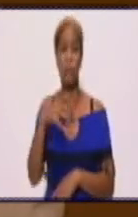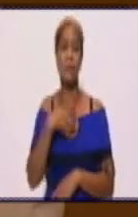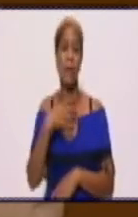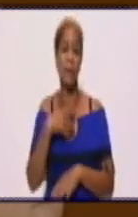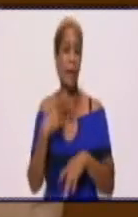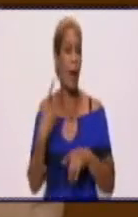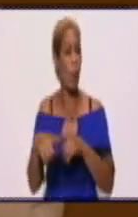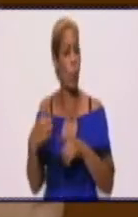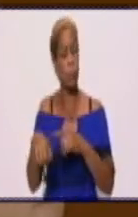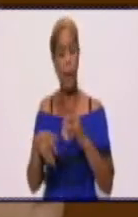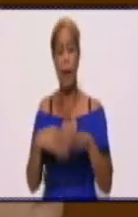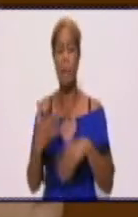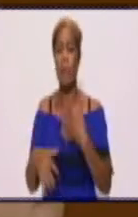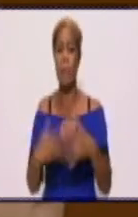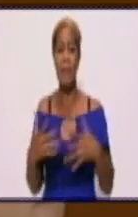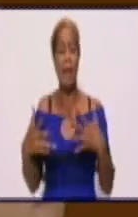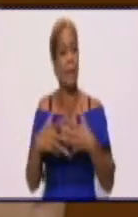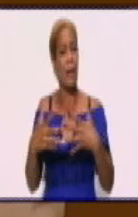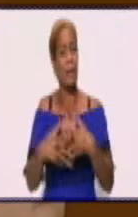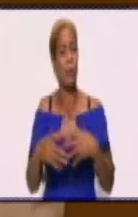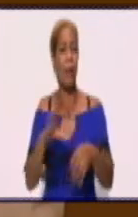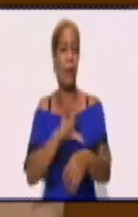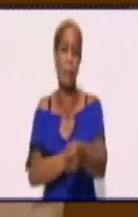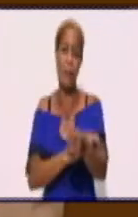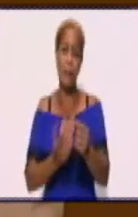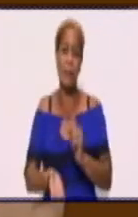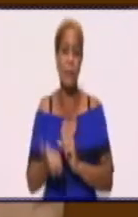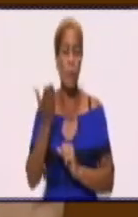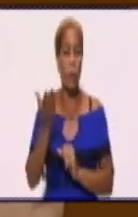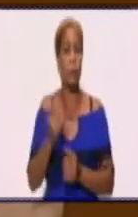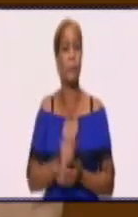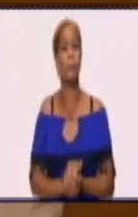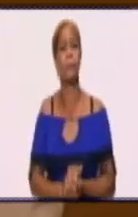diabetes, hipertensión arterial y procedente de un área de transmisión.